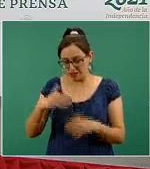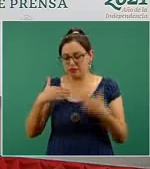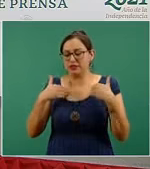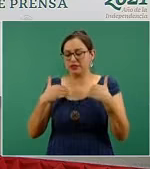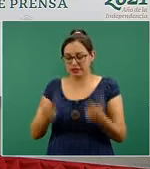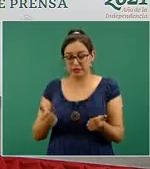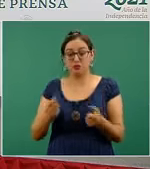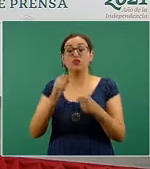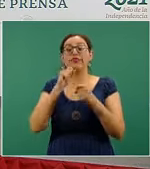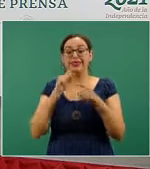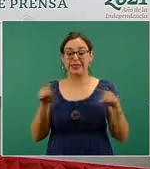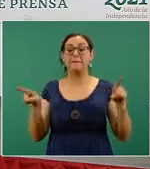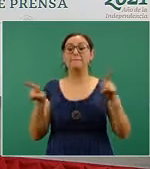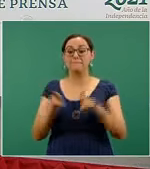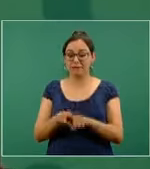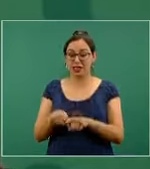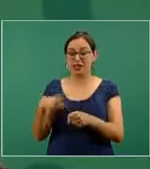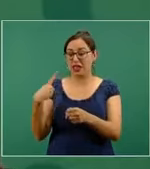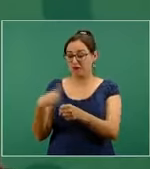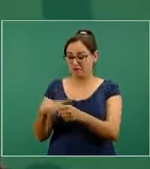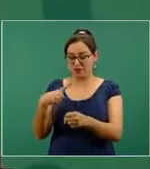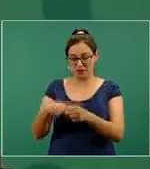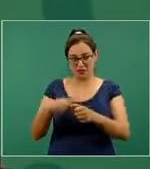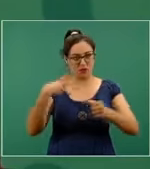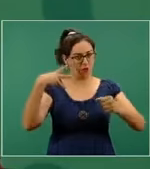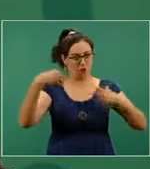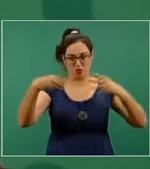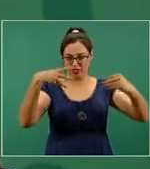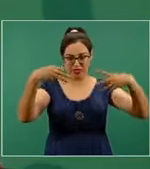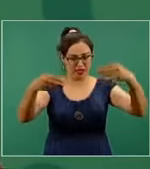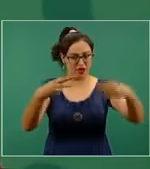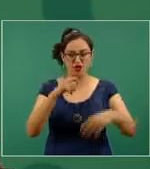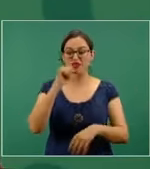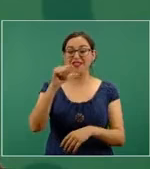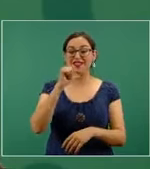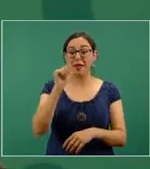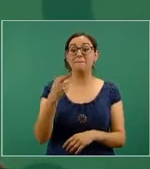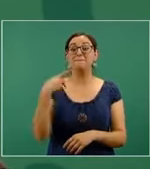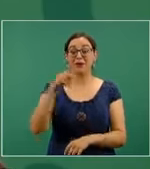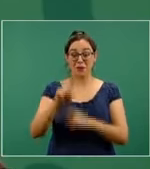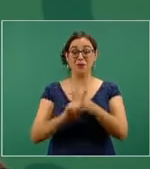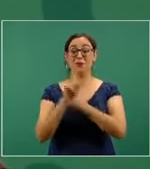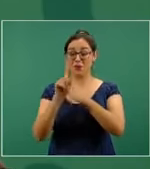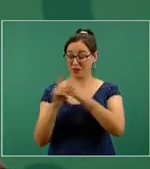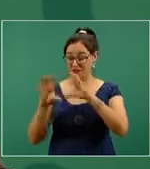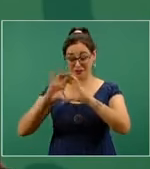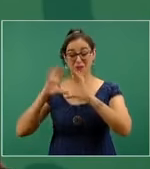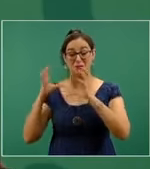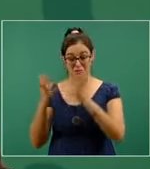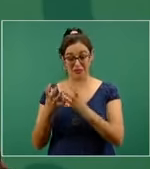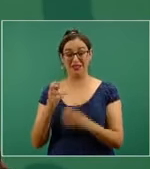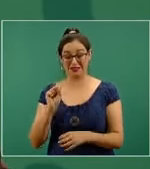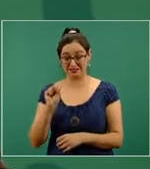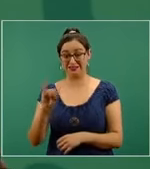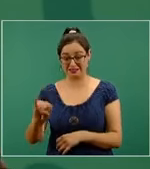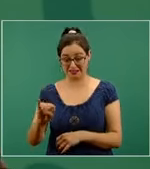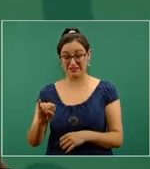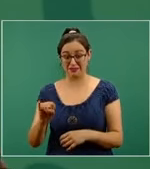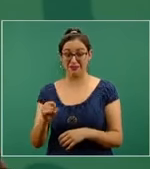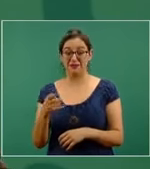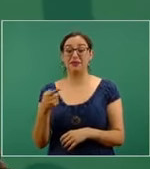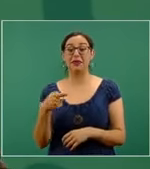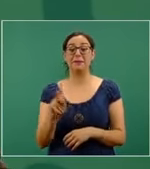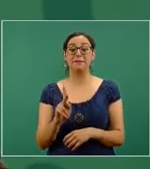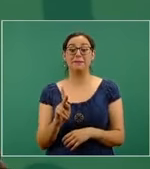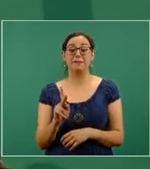estas enfermedades también, y hay declaraciones, inclusive avisos epidemiológicos al respecto, pero sí,